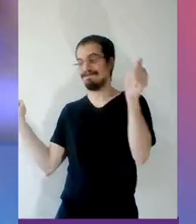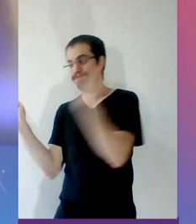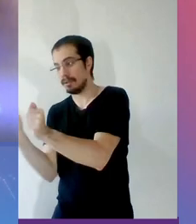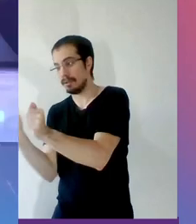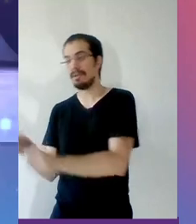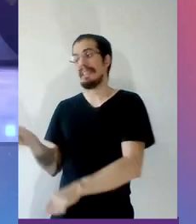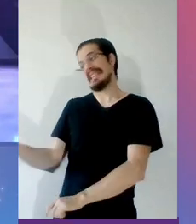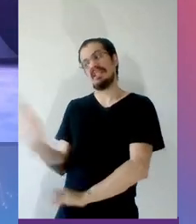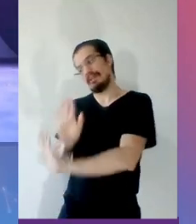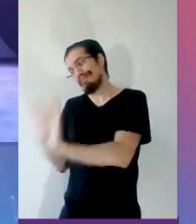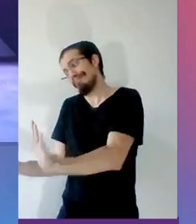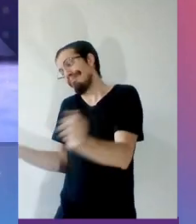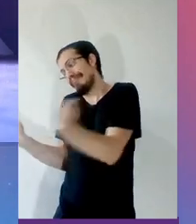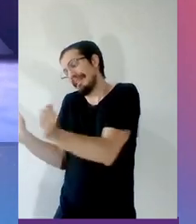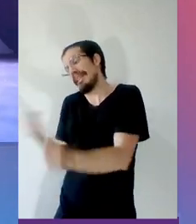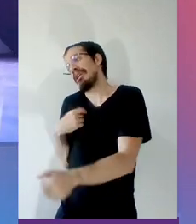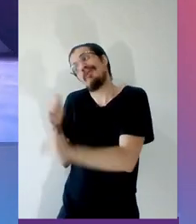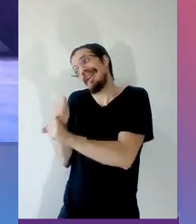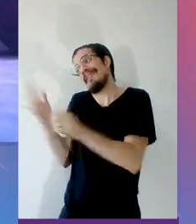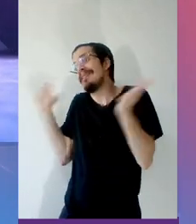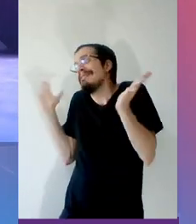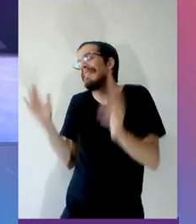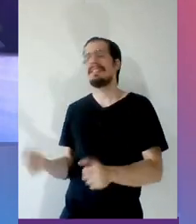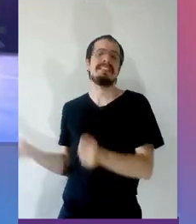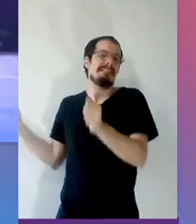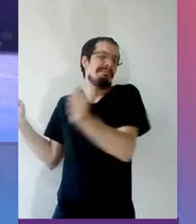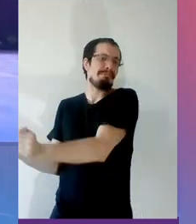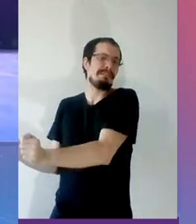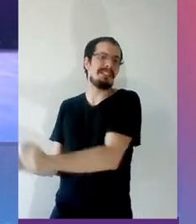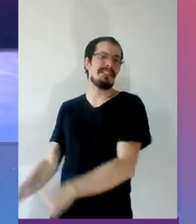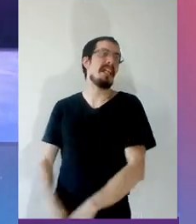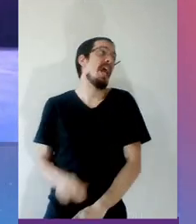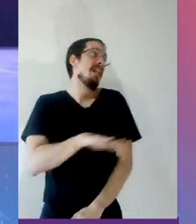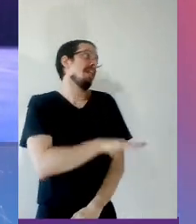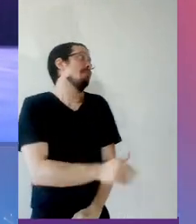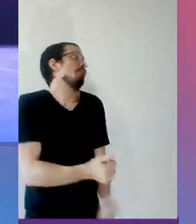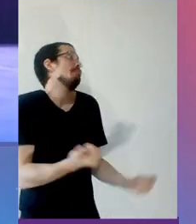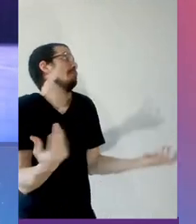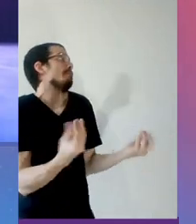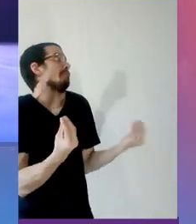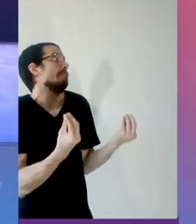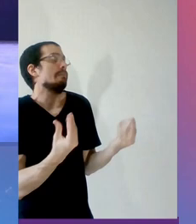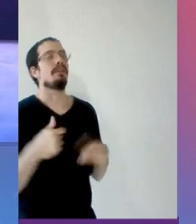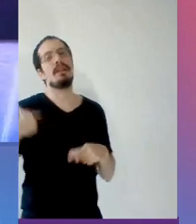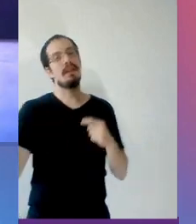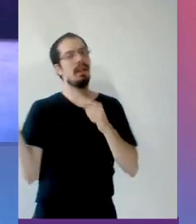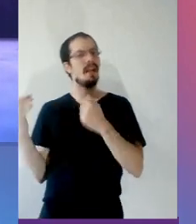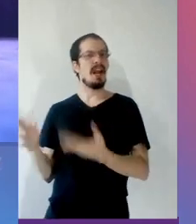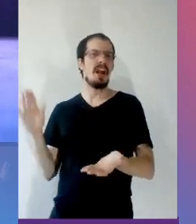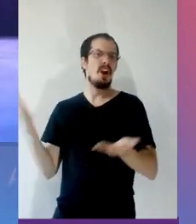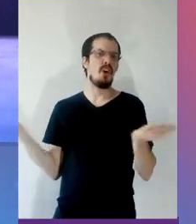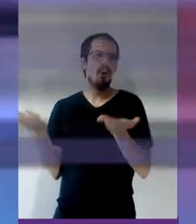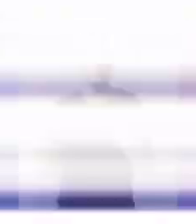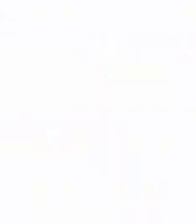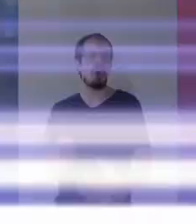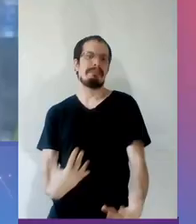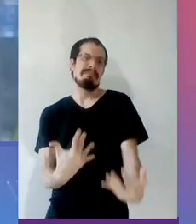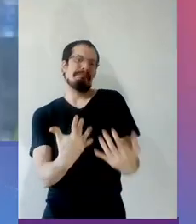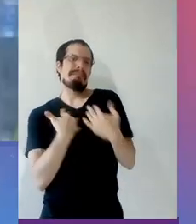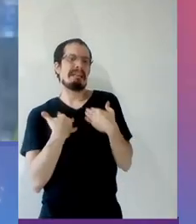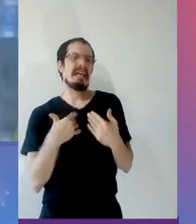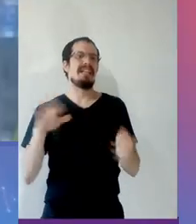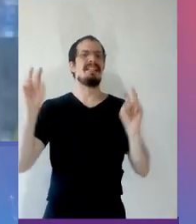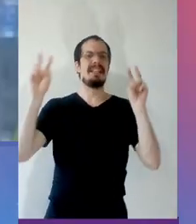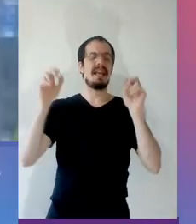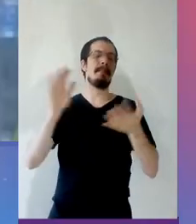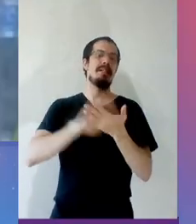trabajar las madres y los padres. Entonces, ¿cómo afecta en su salud mental, cierto, a ese niño el quedarse